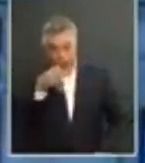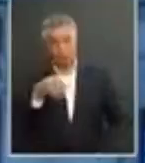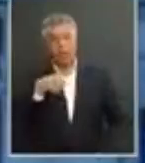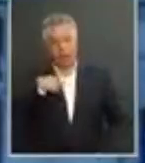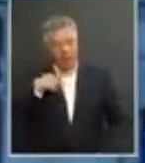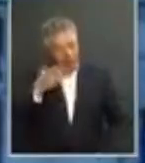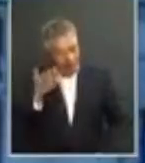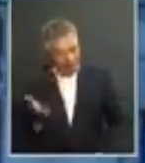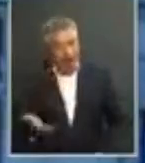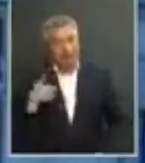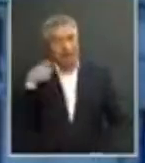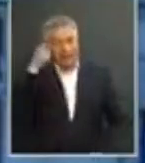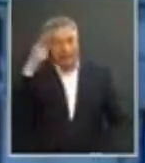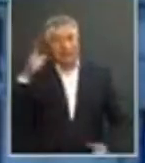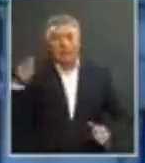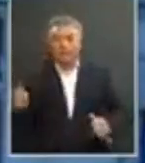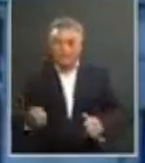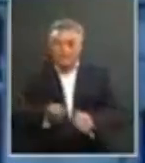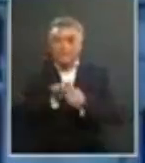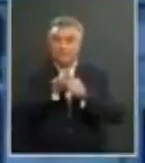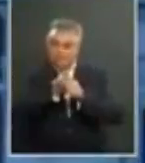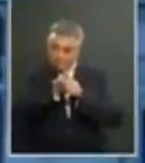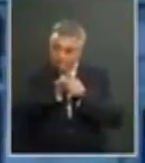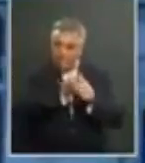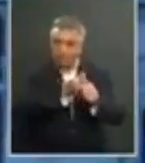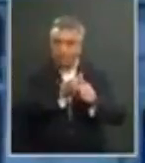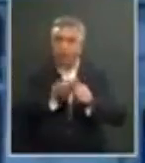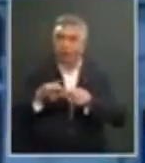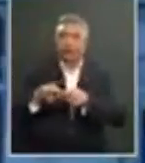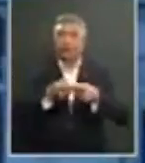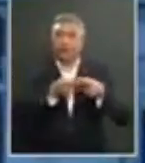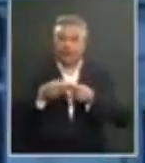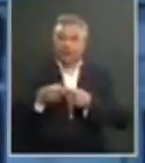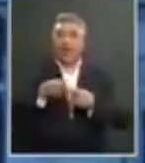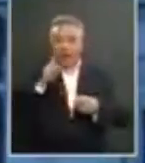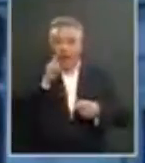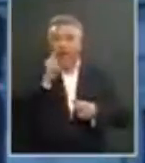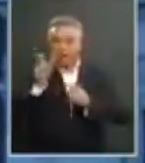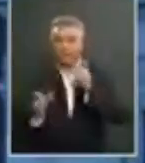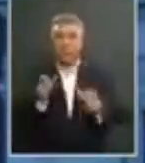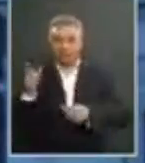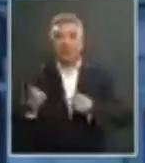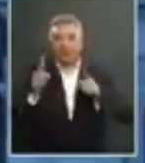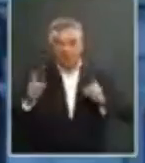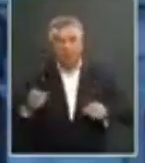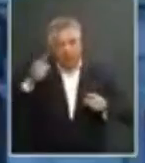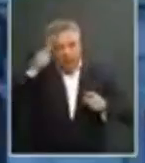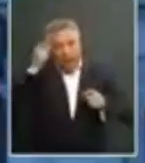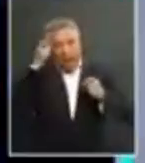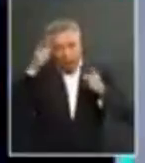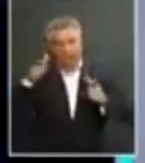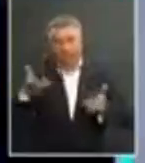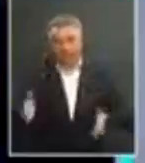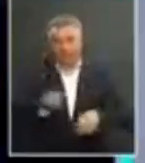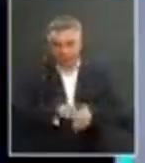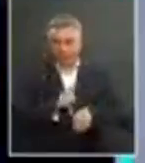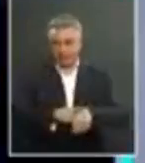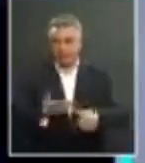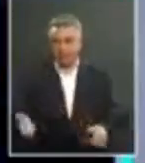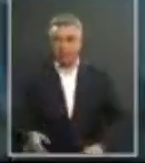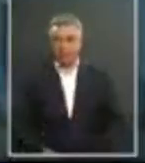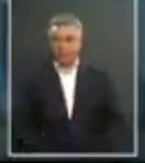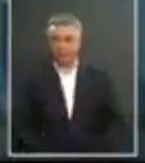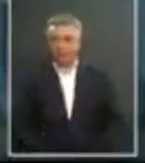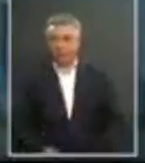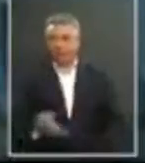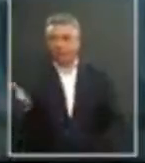veces la presión social que se ha generado ha provocado actitudes en personas que deben ser comprendidas en el contexto global. Tiempo, candidato. Ya, me voy a